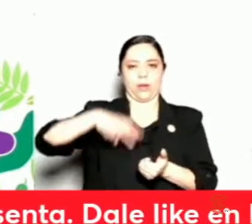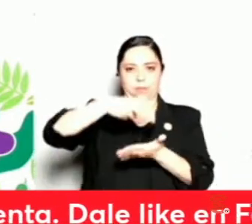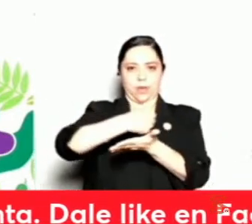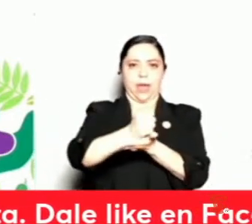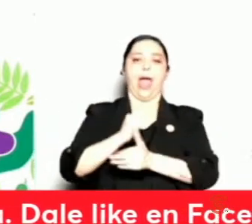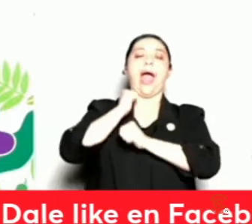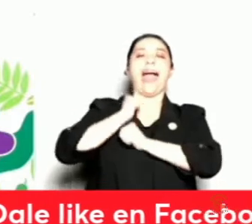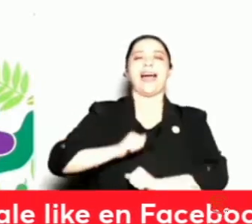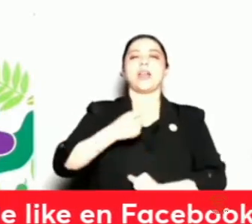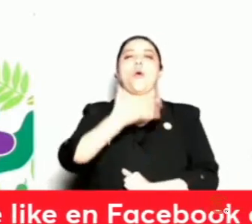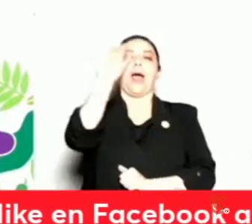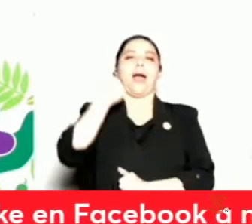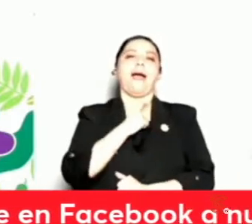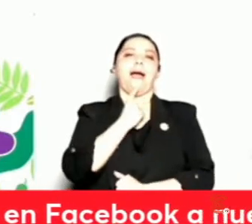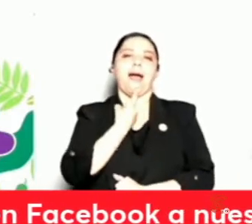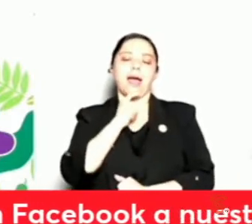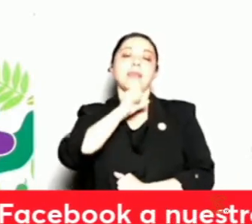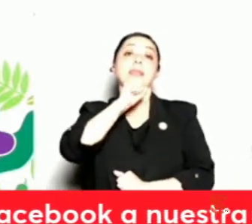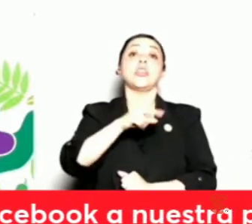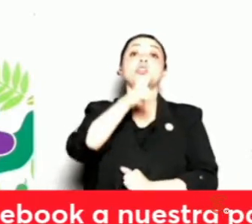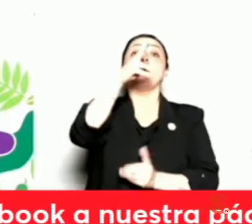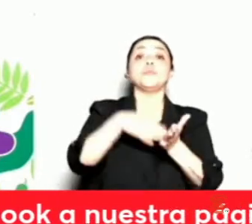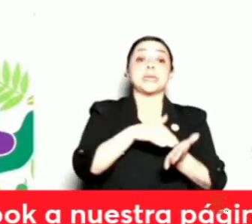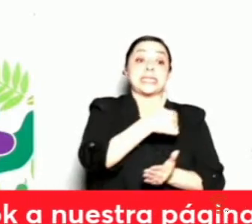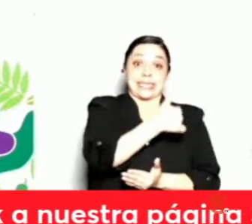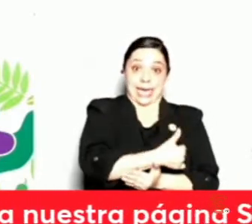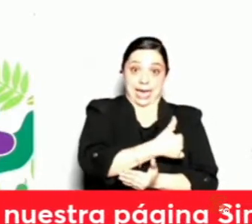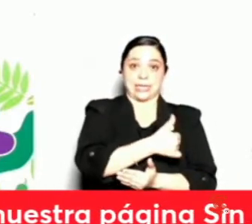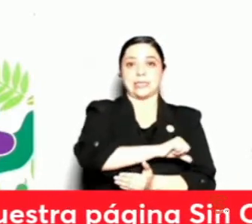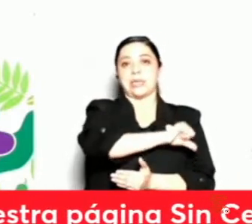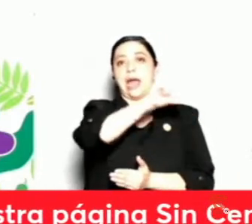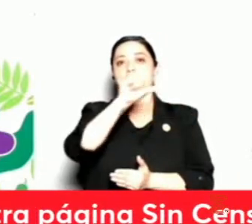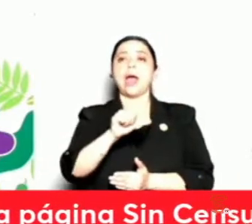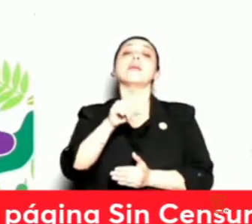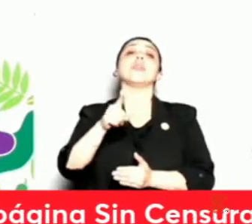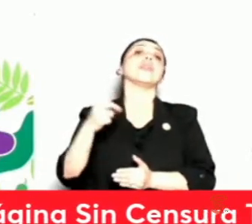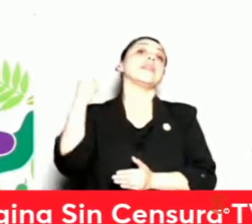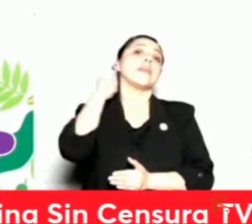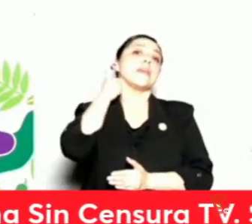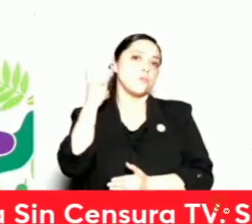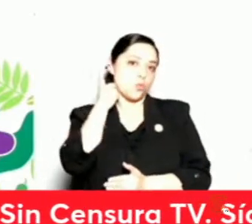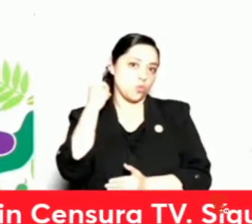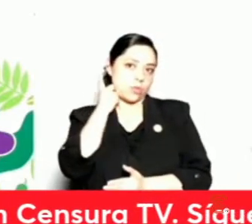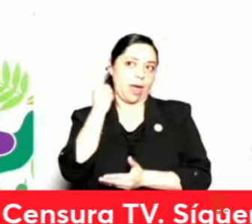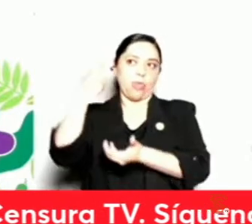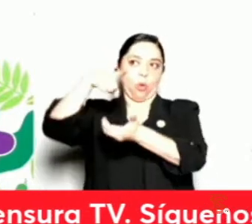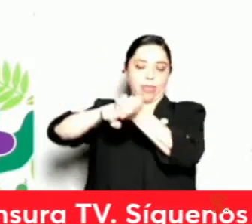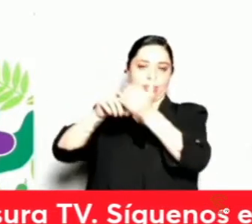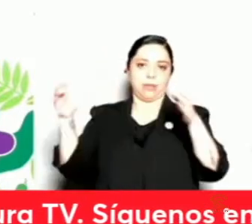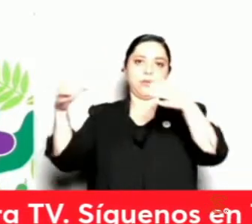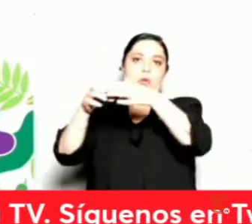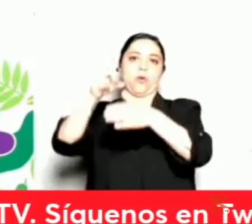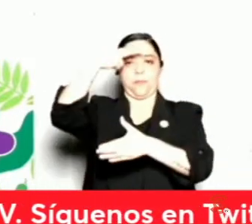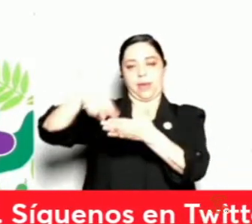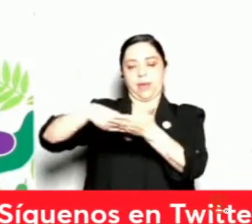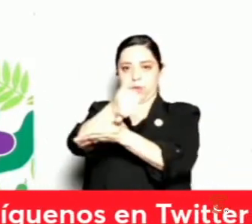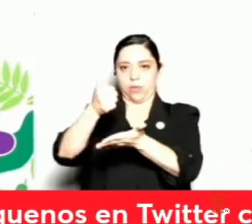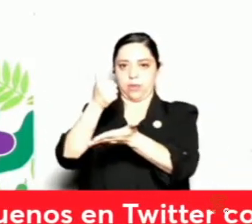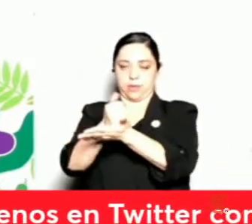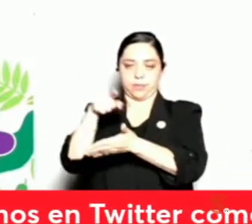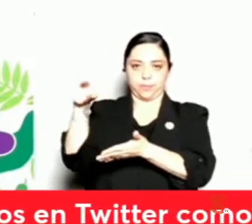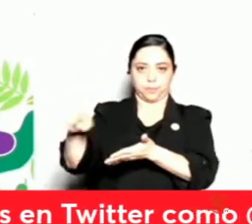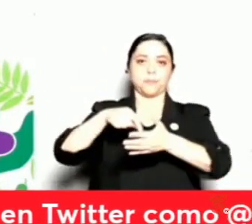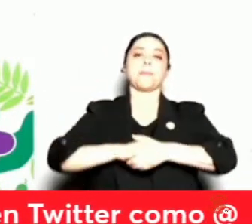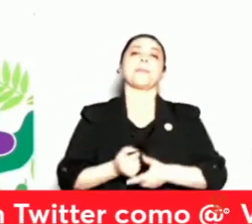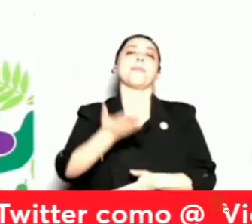López Obrador. De 2006 a fue diputado en la entonces Asamblea Legislativa del Distrito Federal, en la que fue presidente